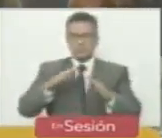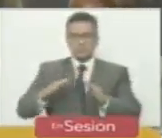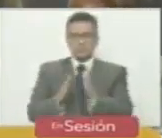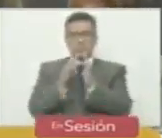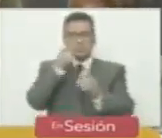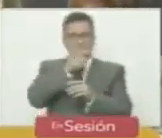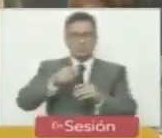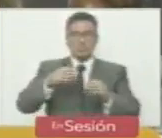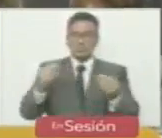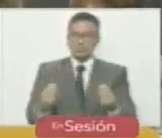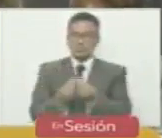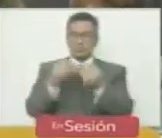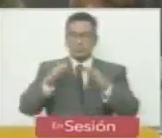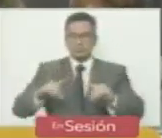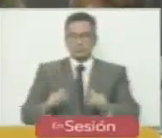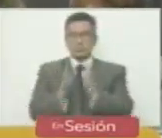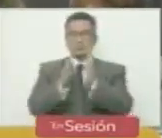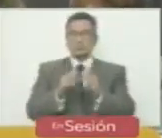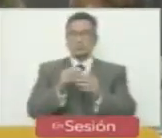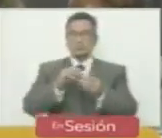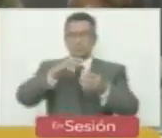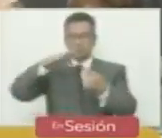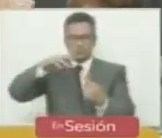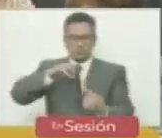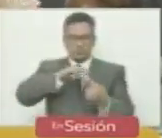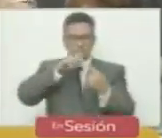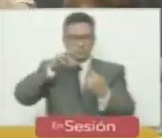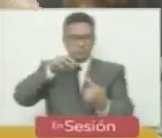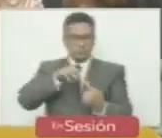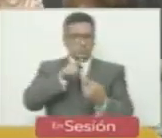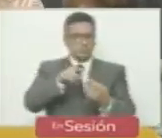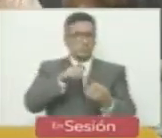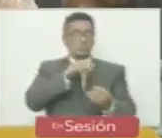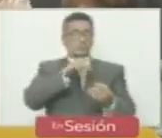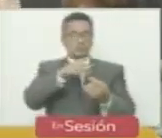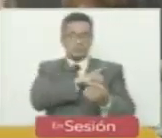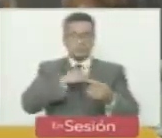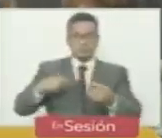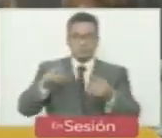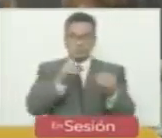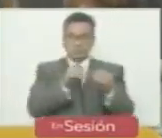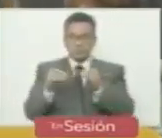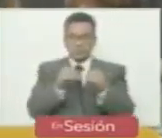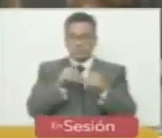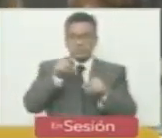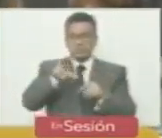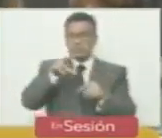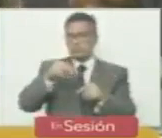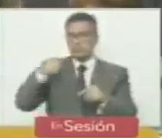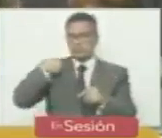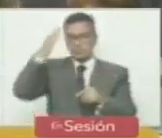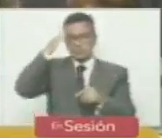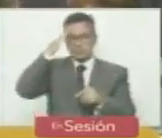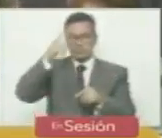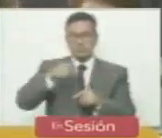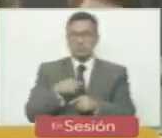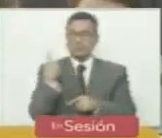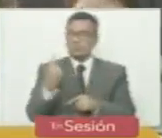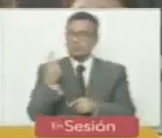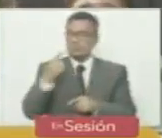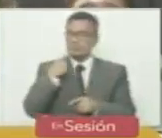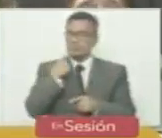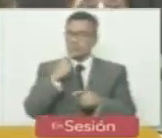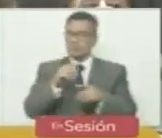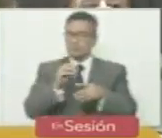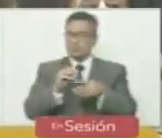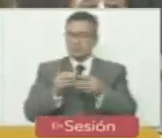pueblo con el pueblo, que quieren manipular la intención del discurso cuando no reconocen no solamente las